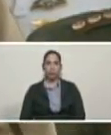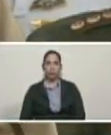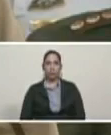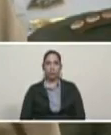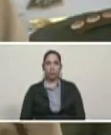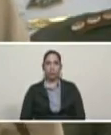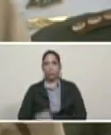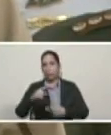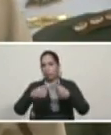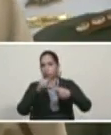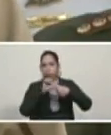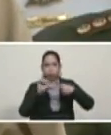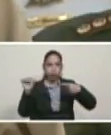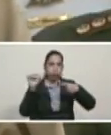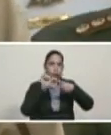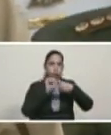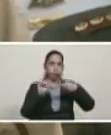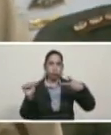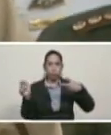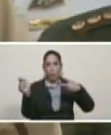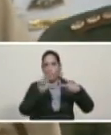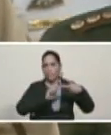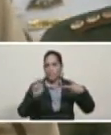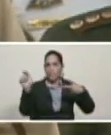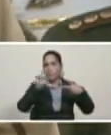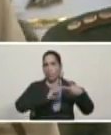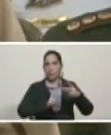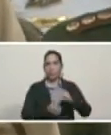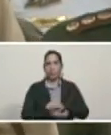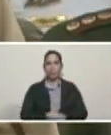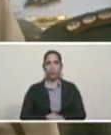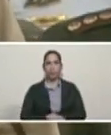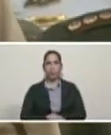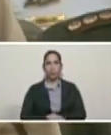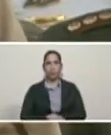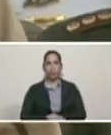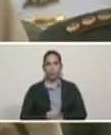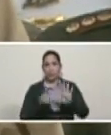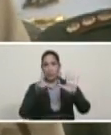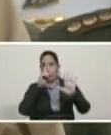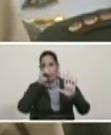cada semana, cada mes de estos seis años,